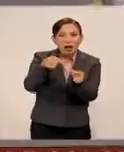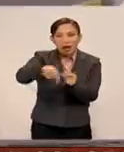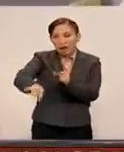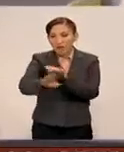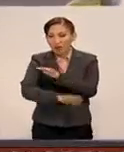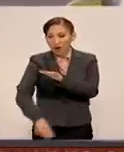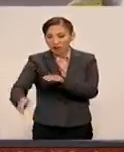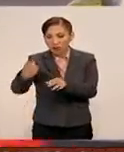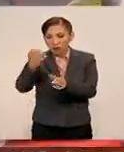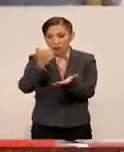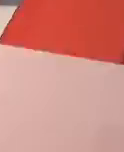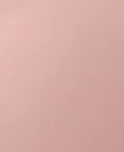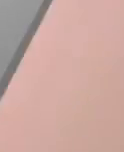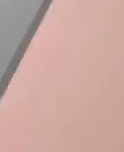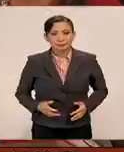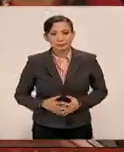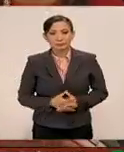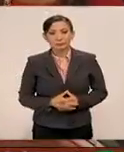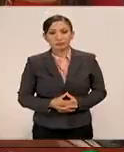Fondo Metropolitano.